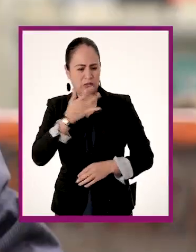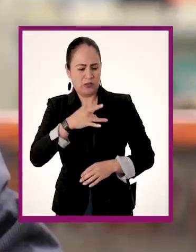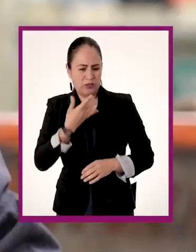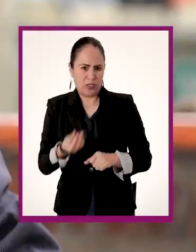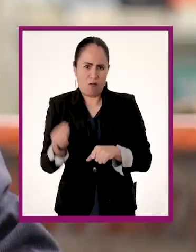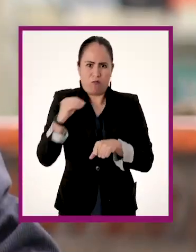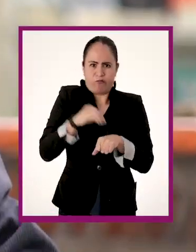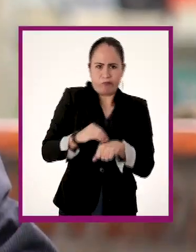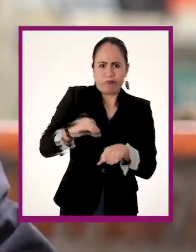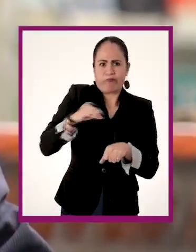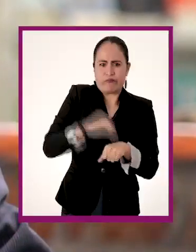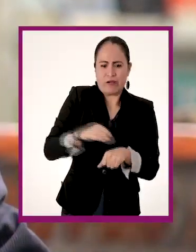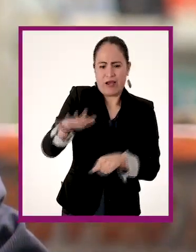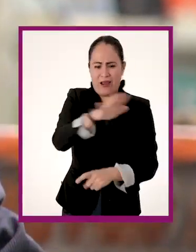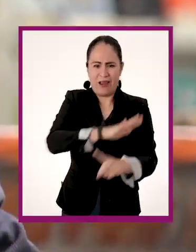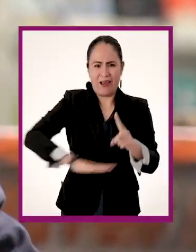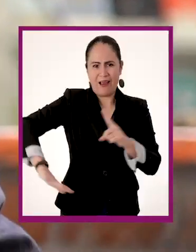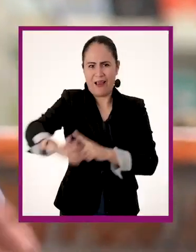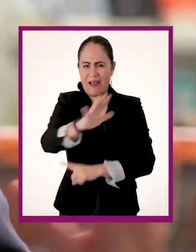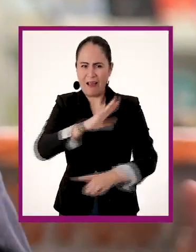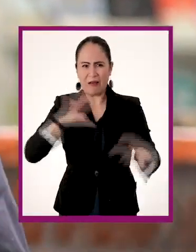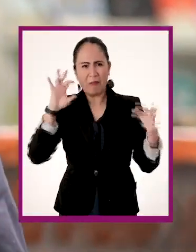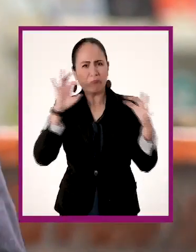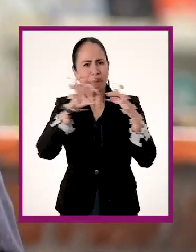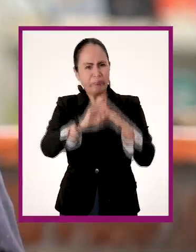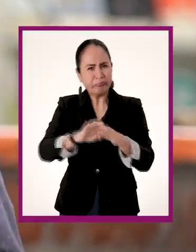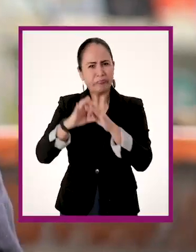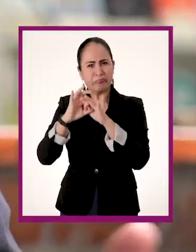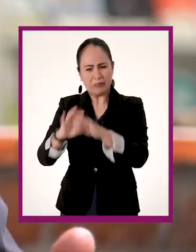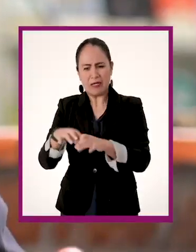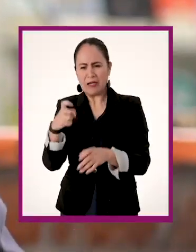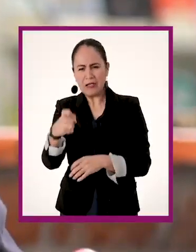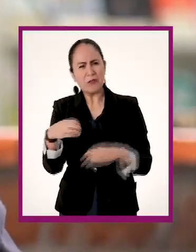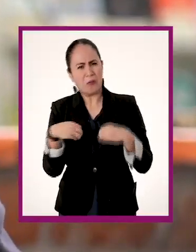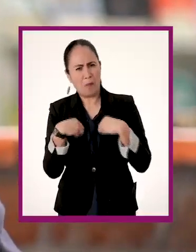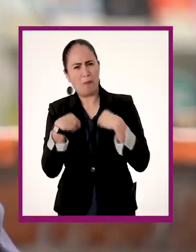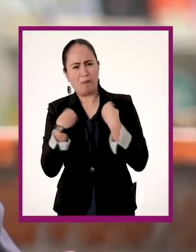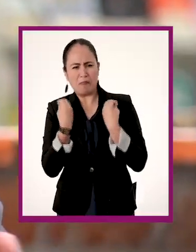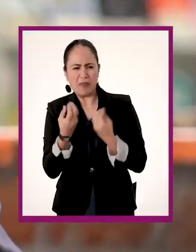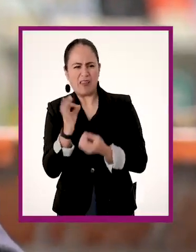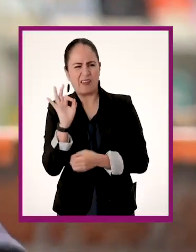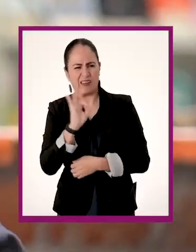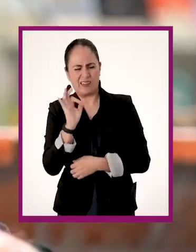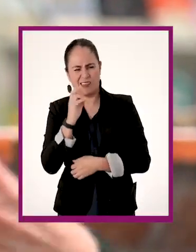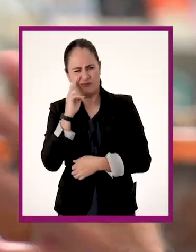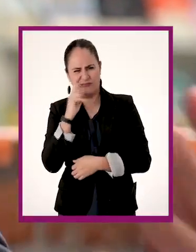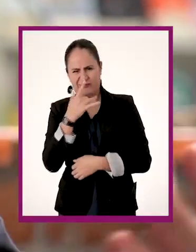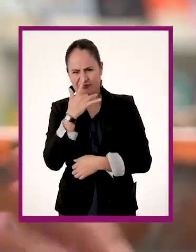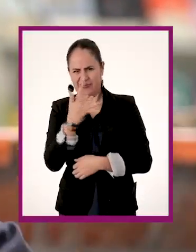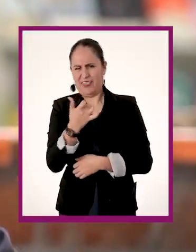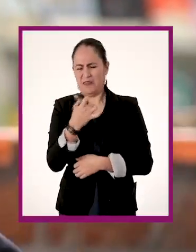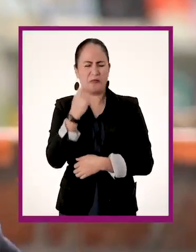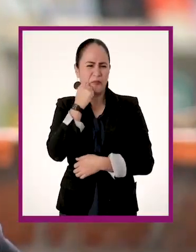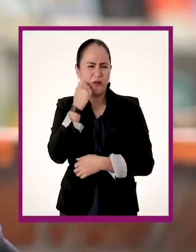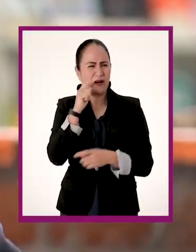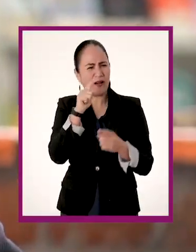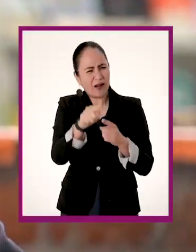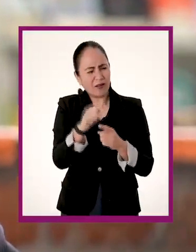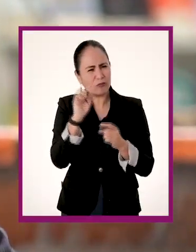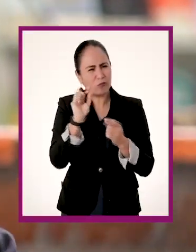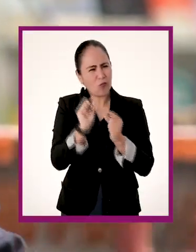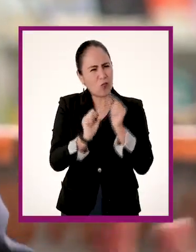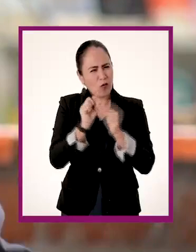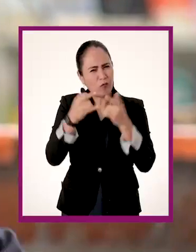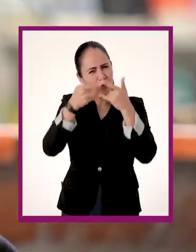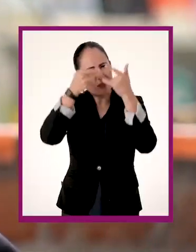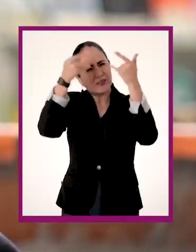mitos, historias, ¿no? Ahora, es muy importante ahí la personalización de las cosas del mundo, ¿no? Uh-huh. Y de esa manera entablar una relación mucho